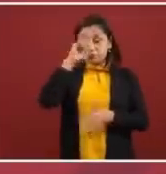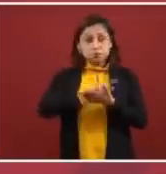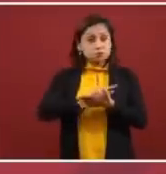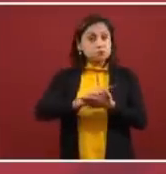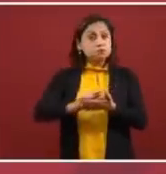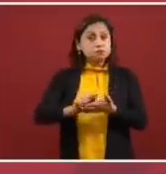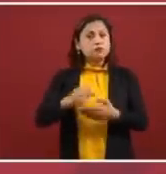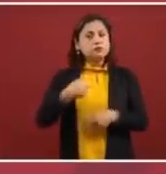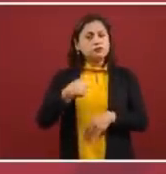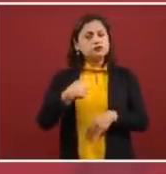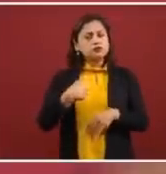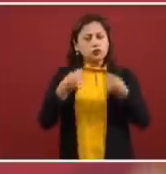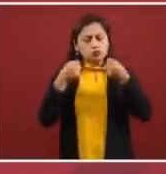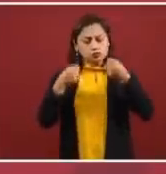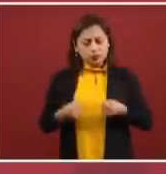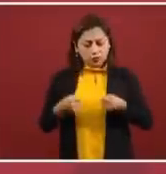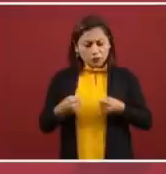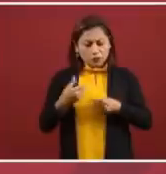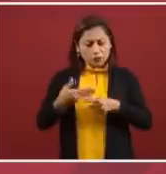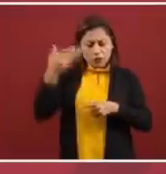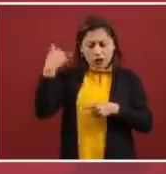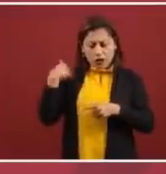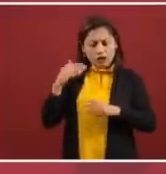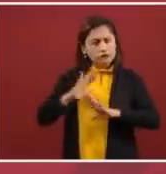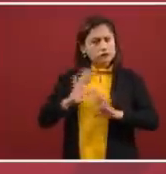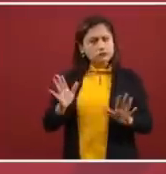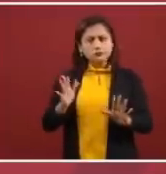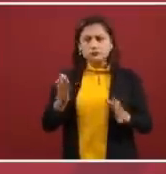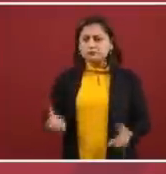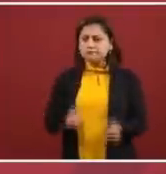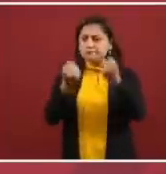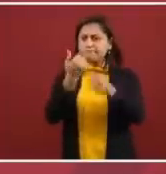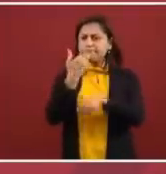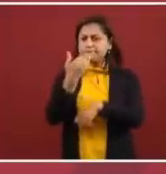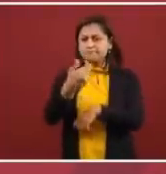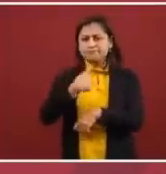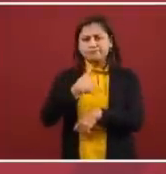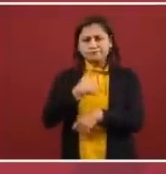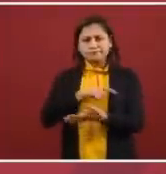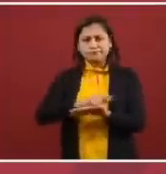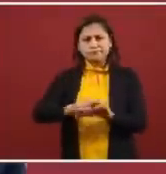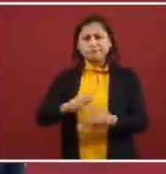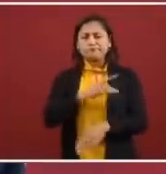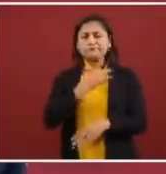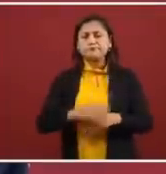actuamos de manera correcta y vamos